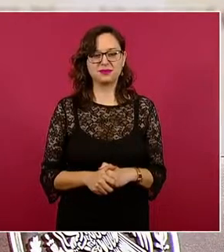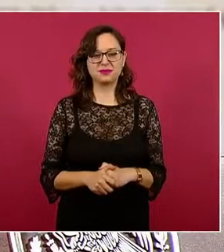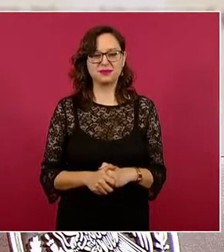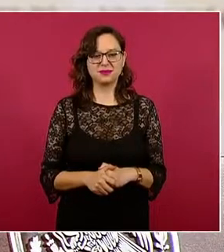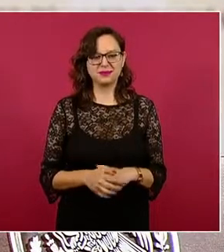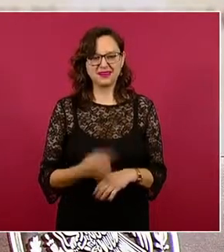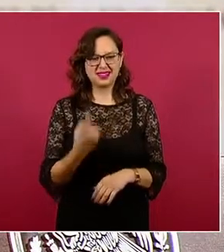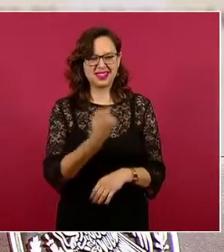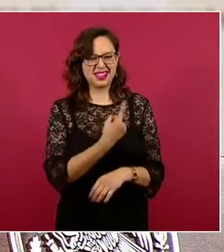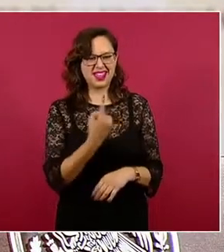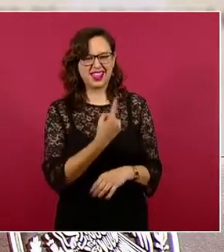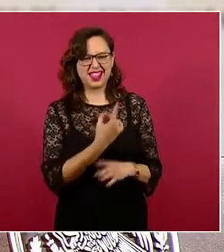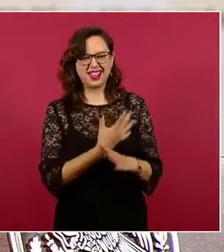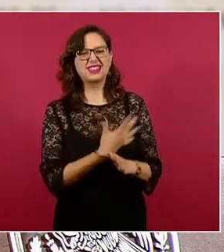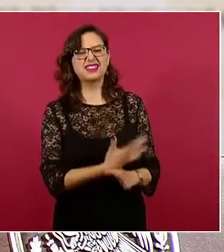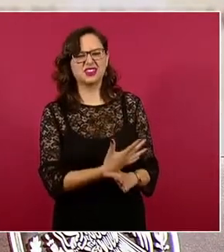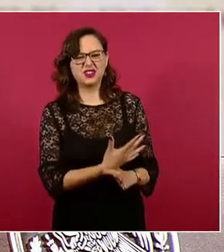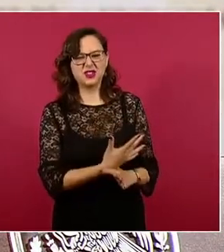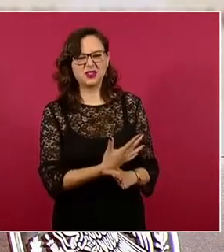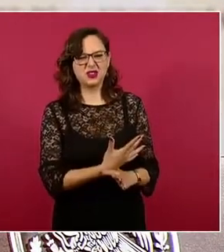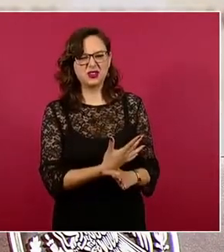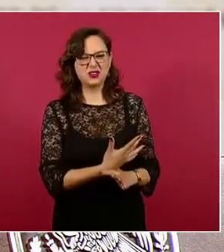¿Qué puso él mismo?